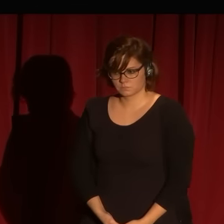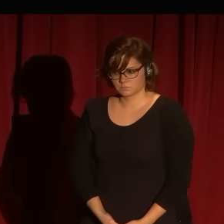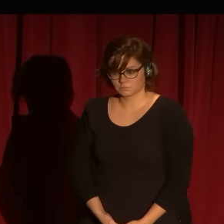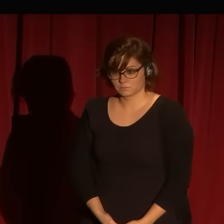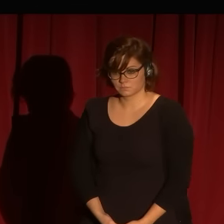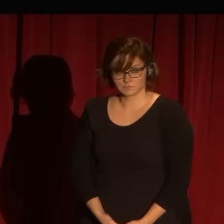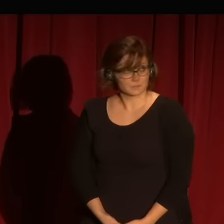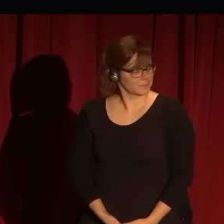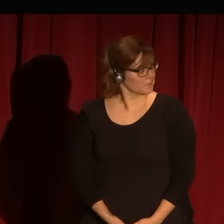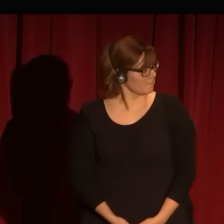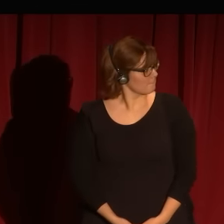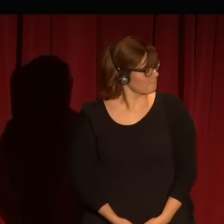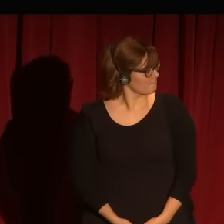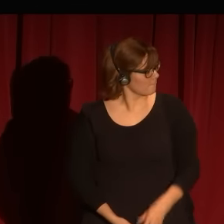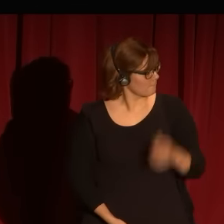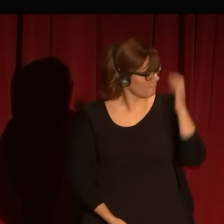cuadros